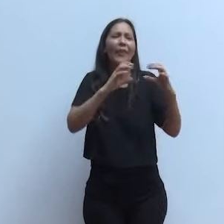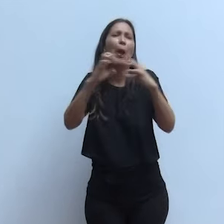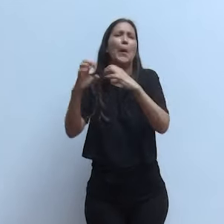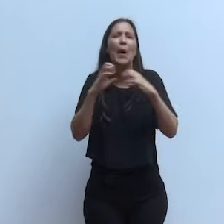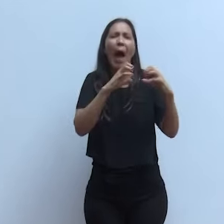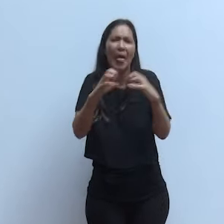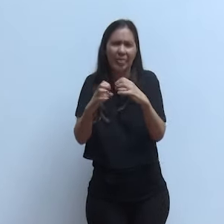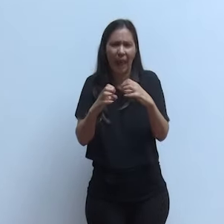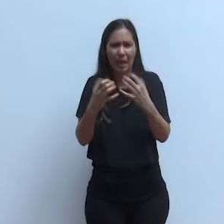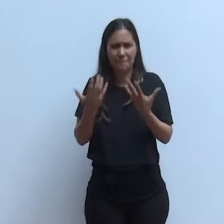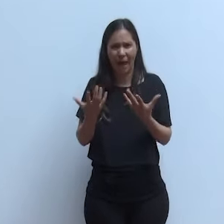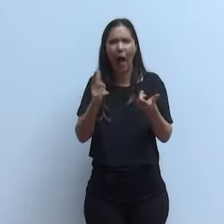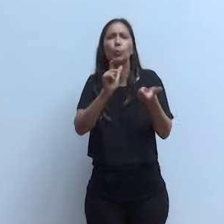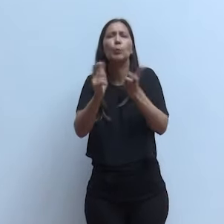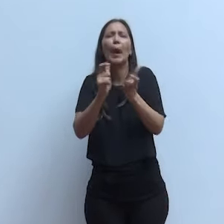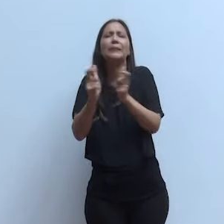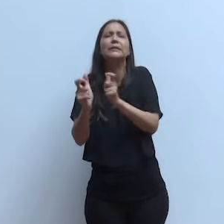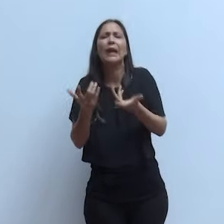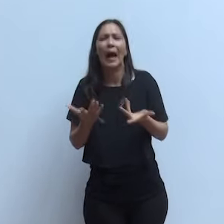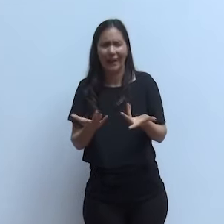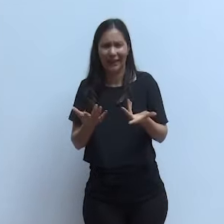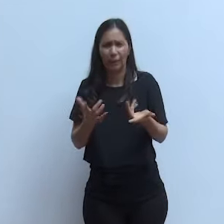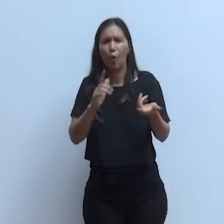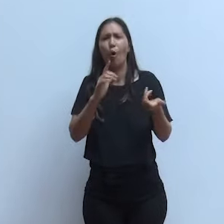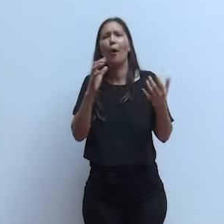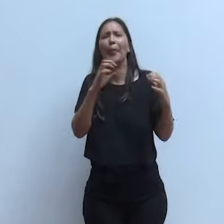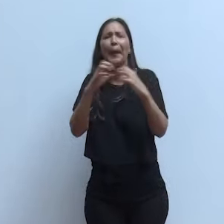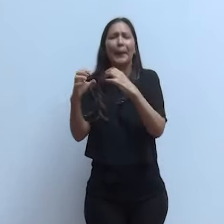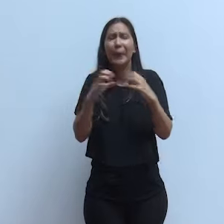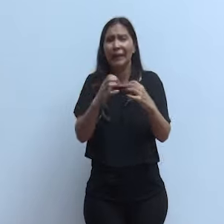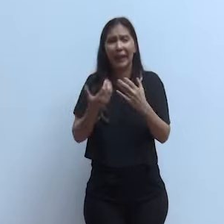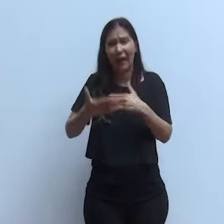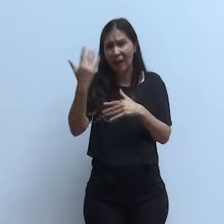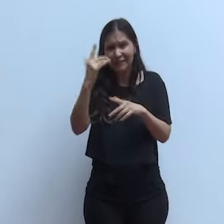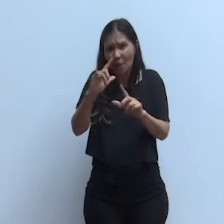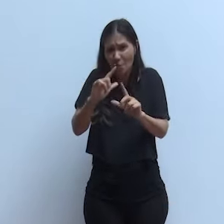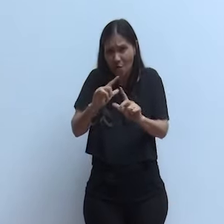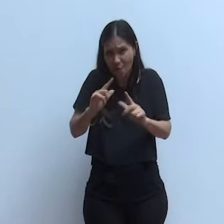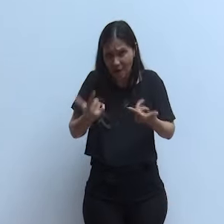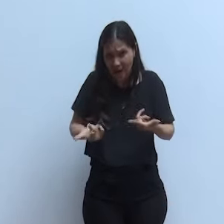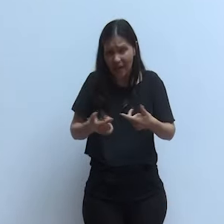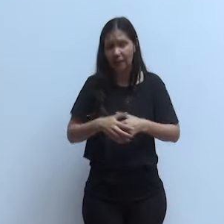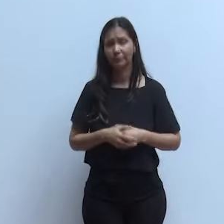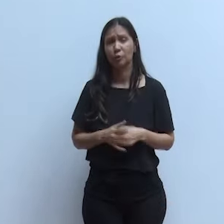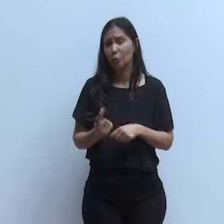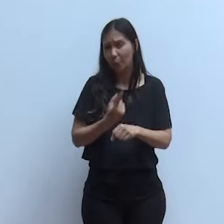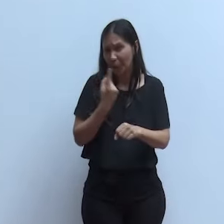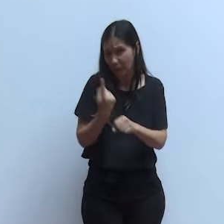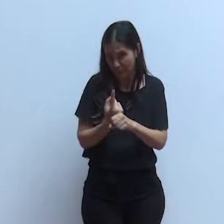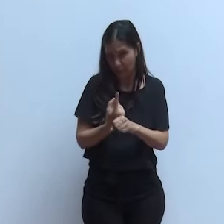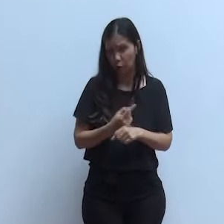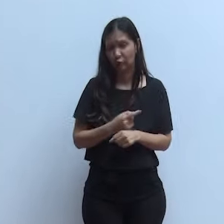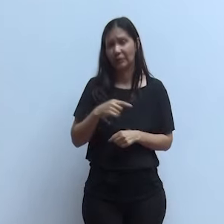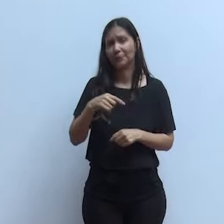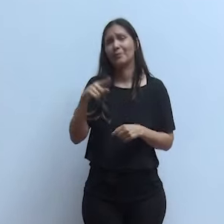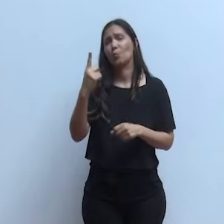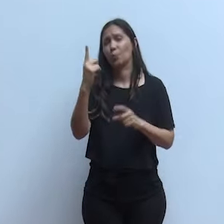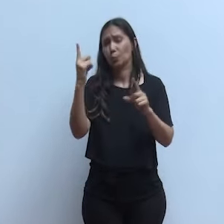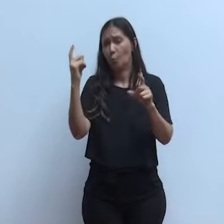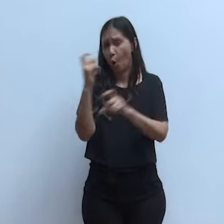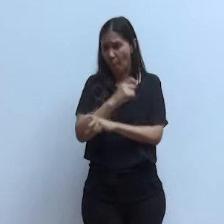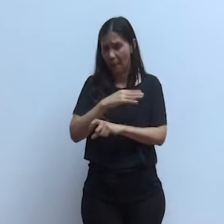darnos debates que que nunca tuvimos ocasión de tenerlo porque de hecho uno de los problemas y que Javier encuentra en en la